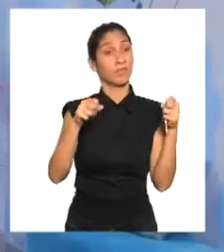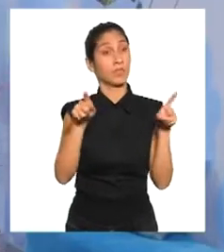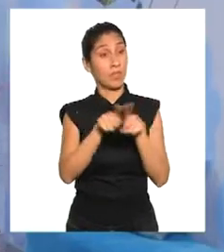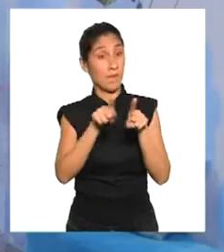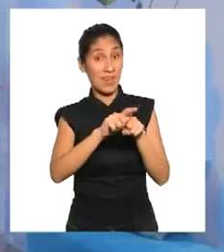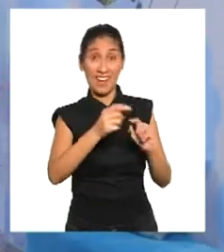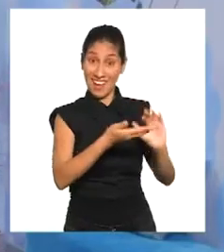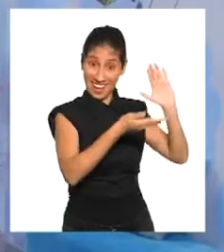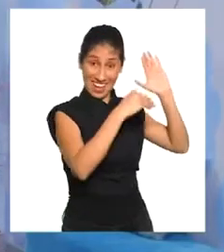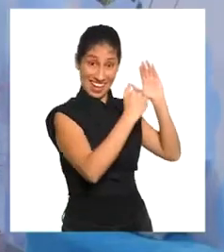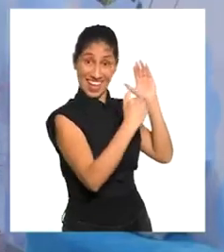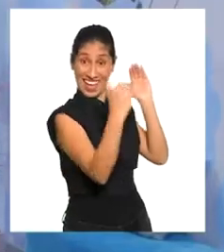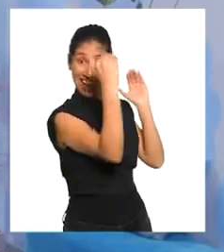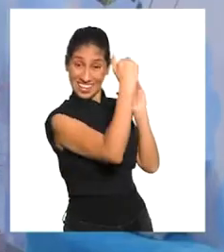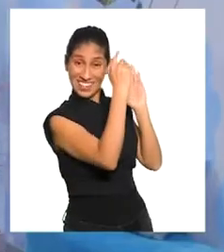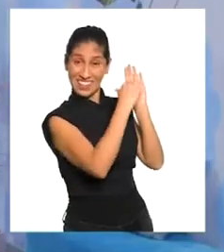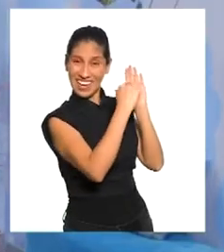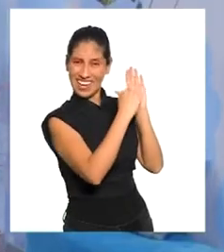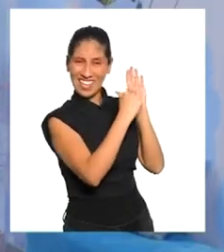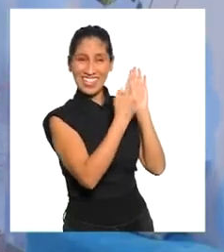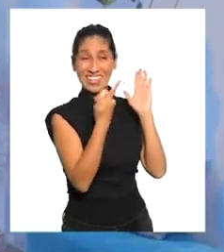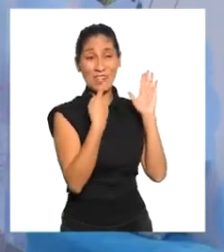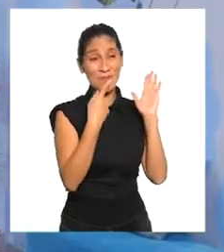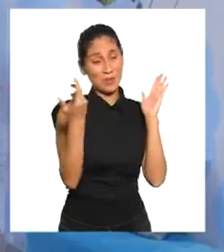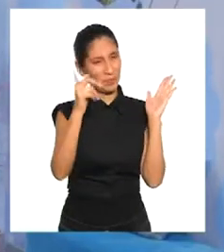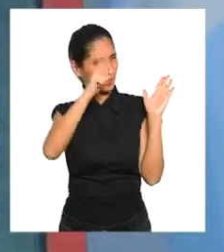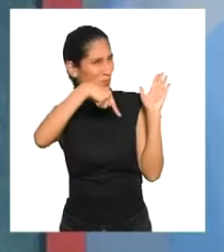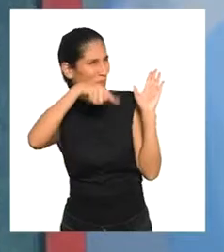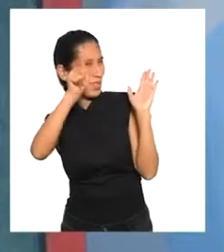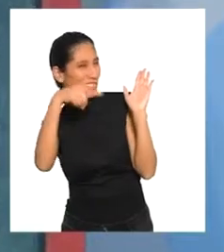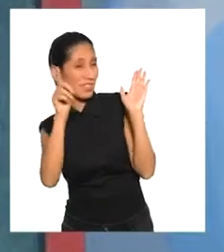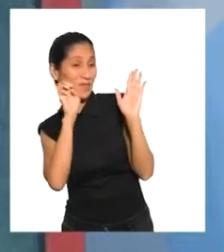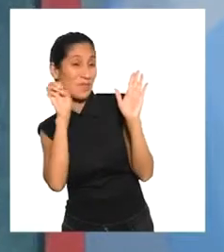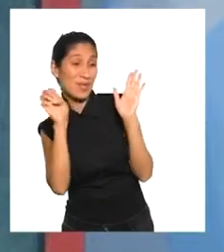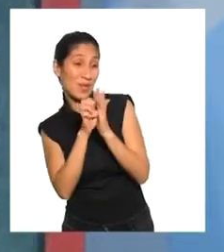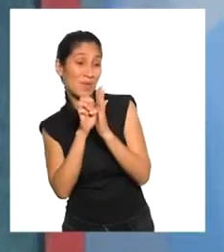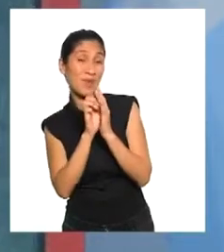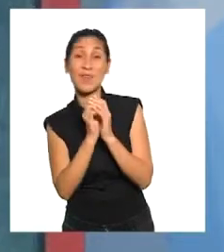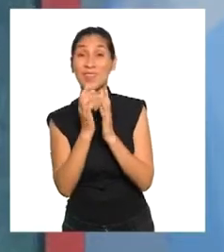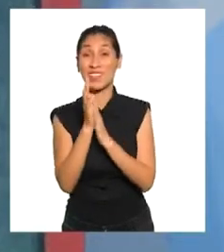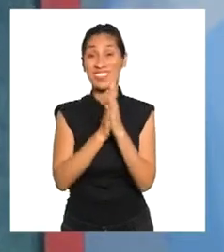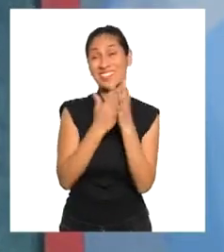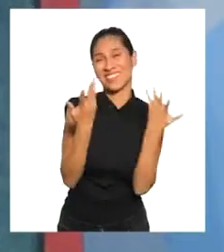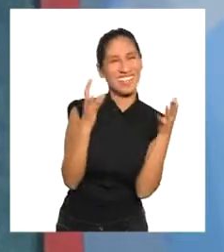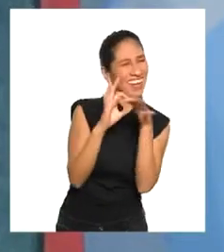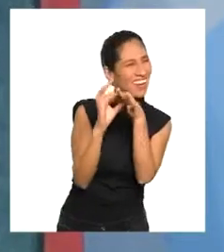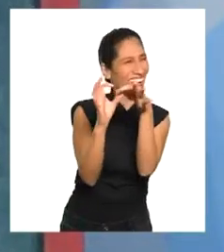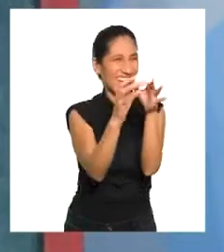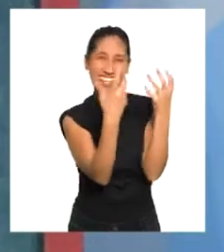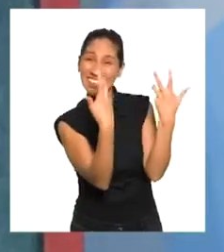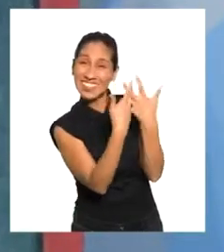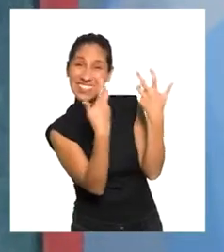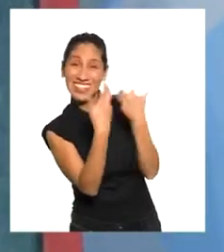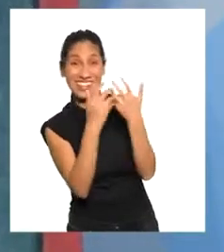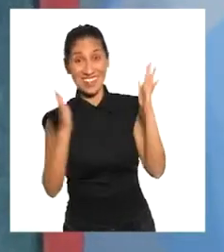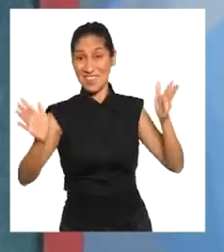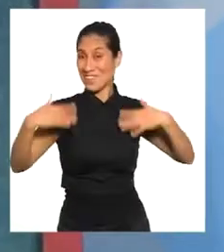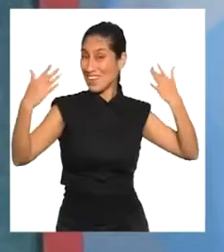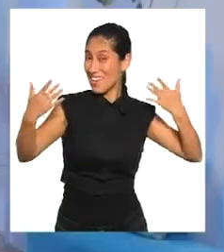este otro lado están las que conocemos como positivas. Por ejemplo, cuando nos sentimos en armonía o con